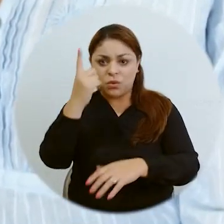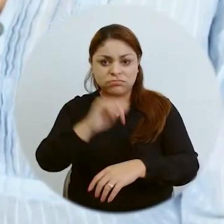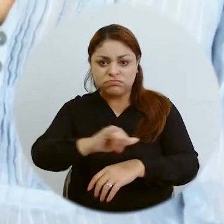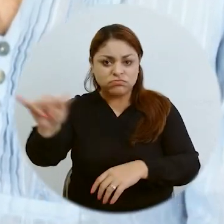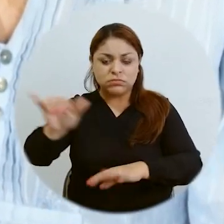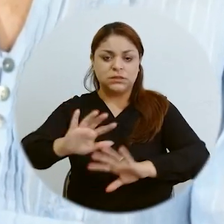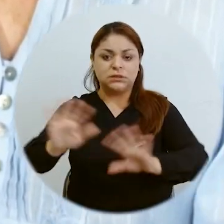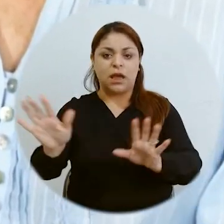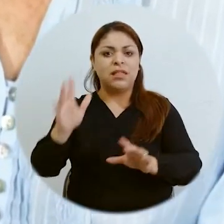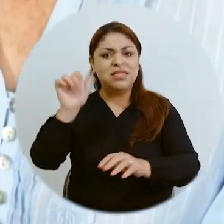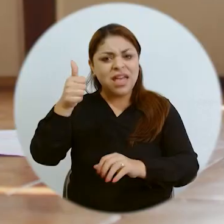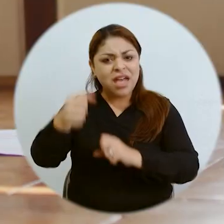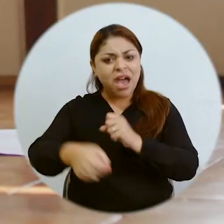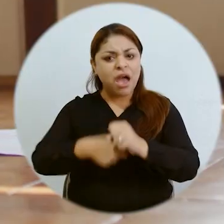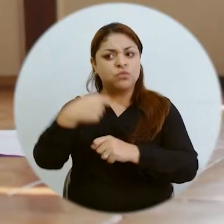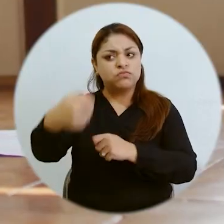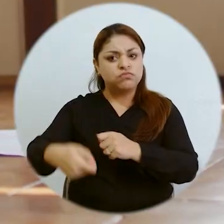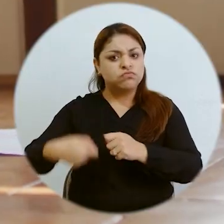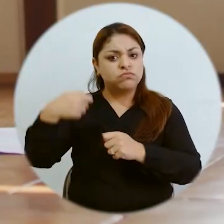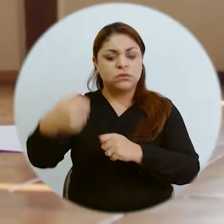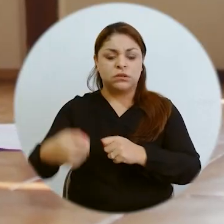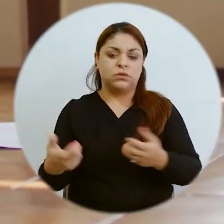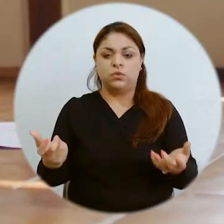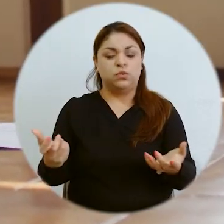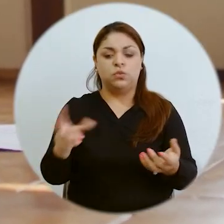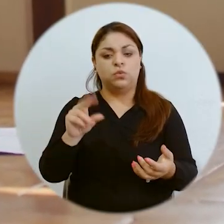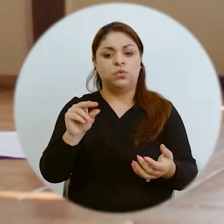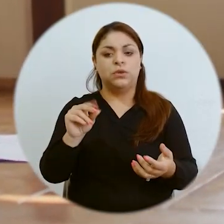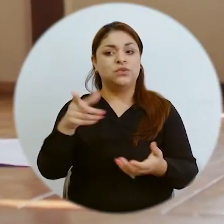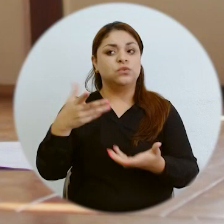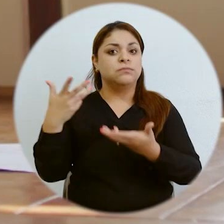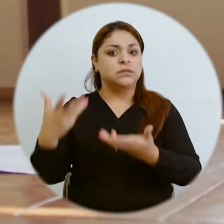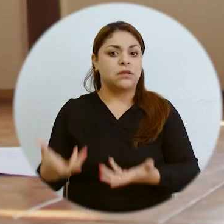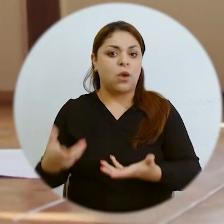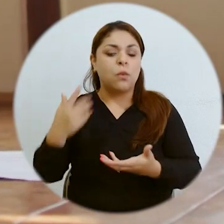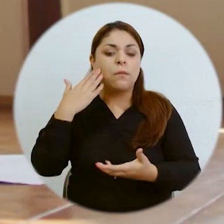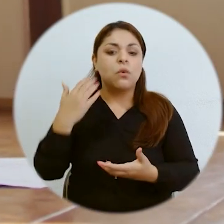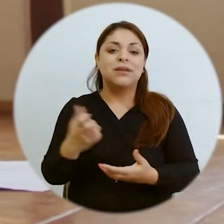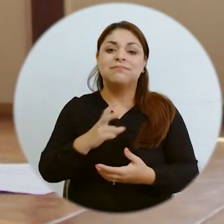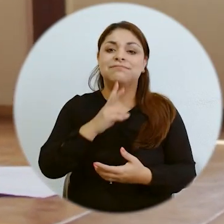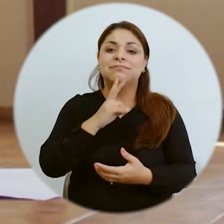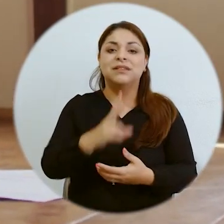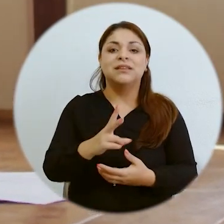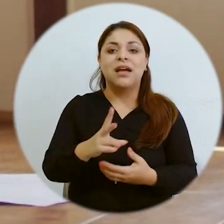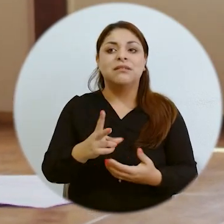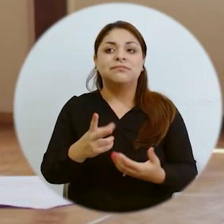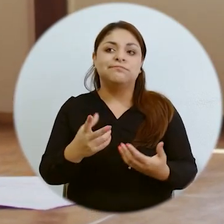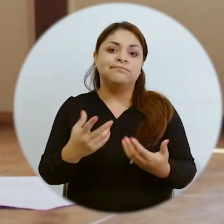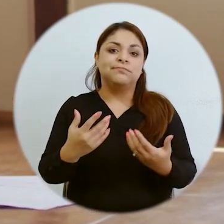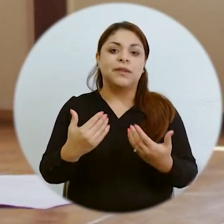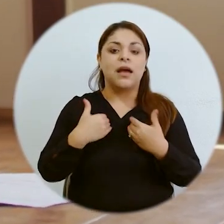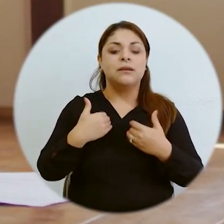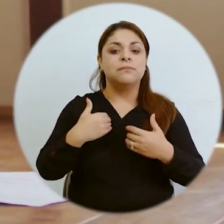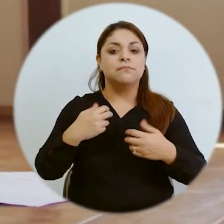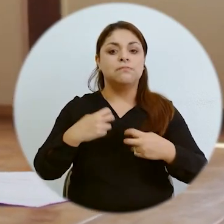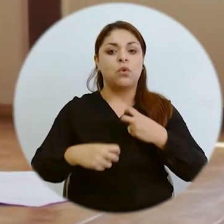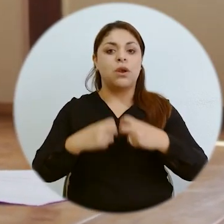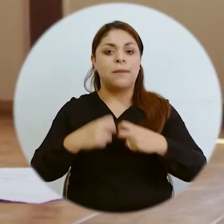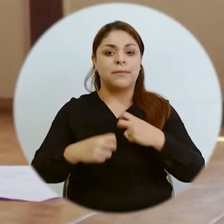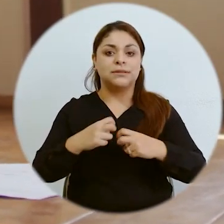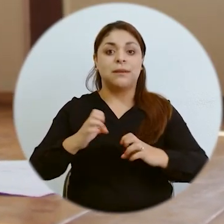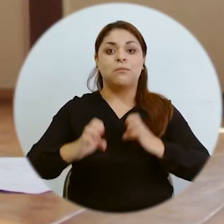los esfuerzos que se han hecho a nivel de educación financiera, lamentablemente a veces se ven sopesados por el hecho de lo que llamamos sesgos emocionales.